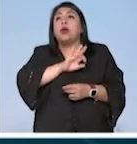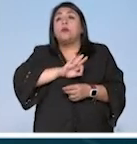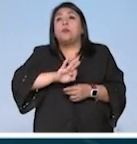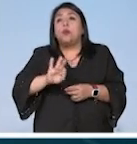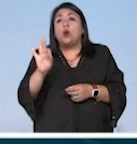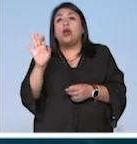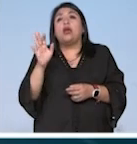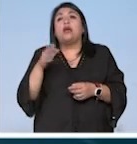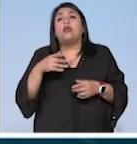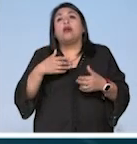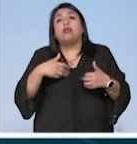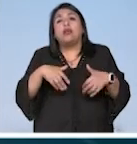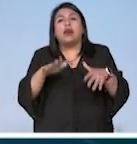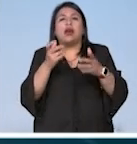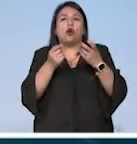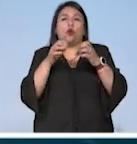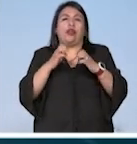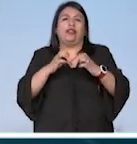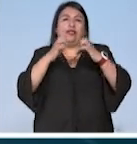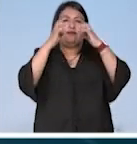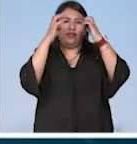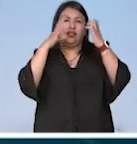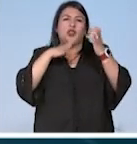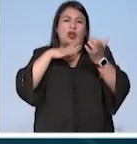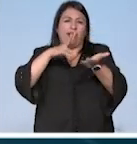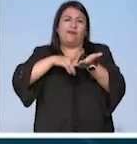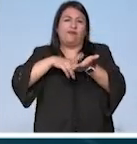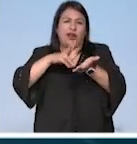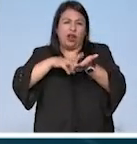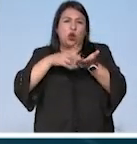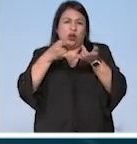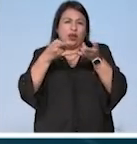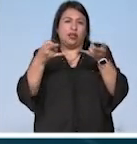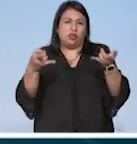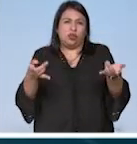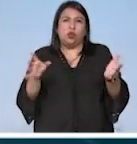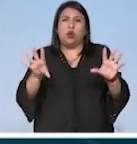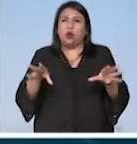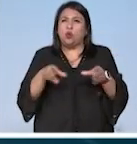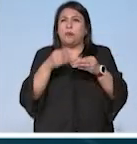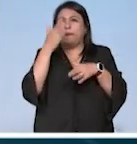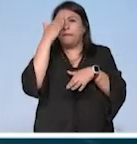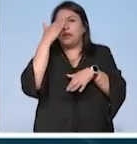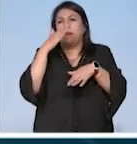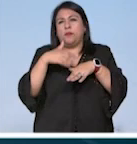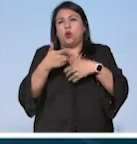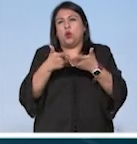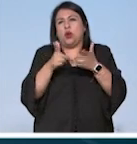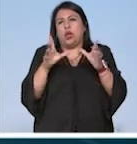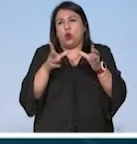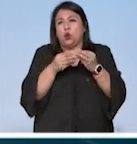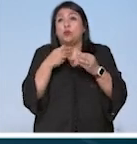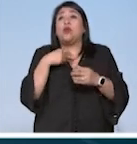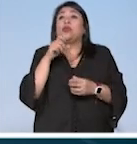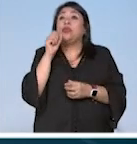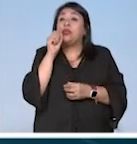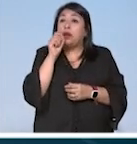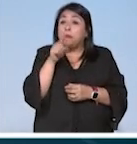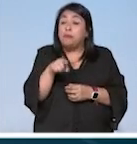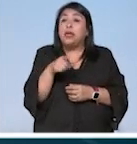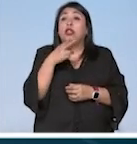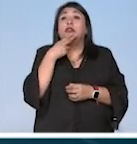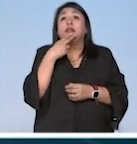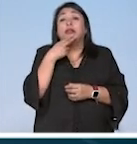dejar algunos edificios que tienen un cierto valor histórico que forman parte de la memoria colectiva sino porque también